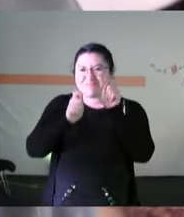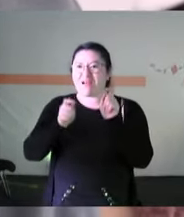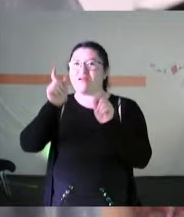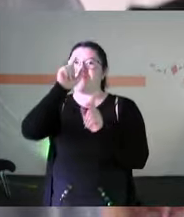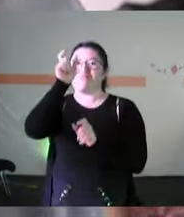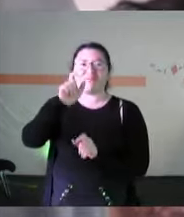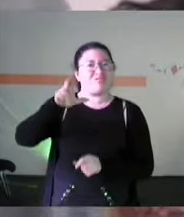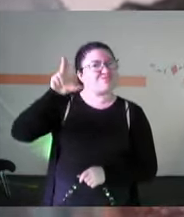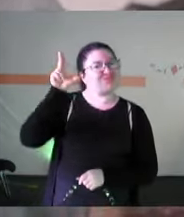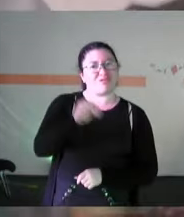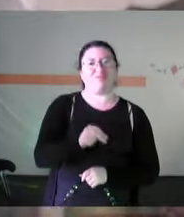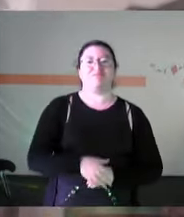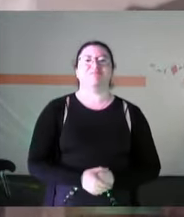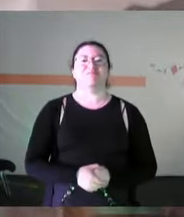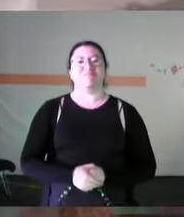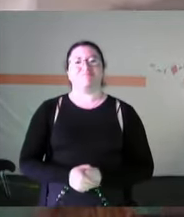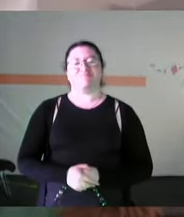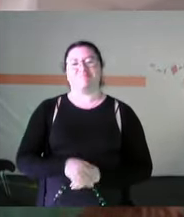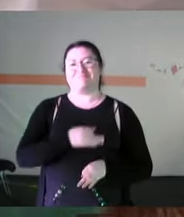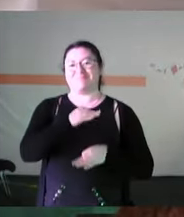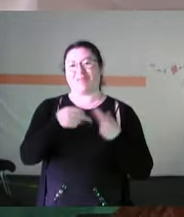ganas nada.